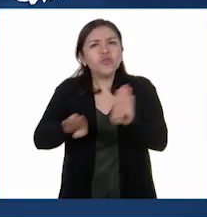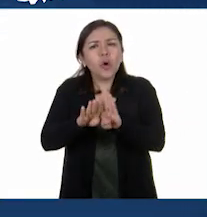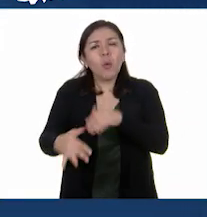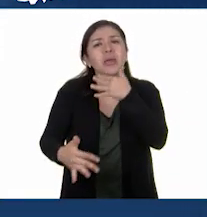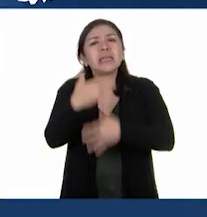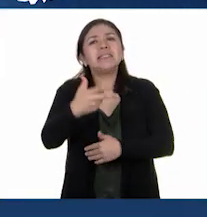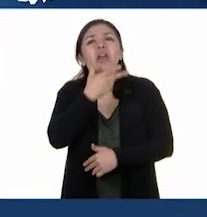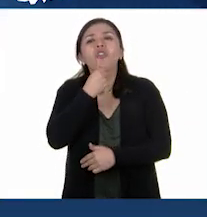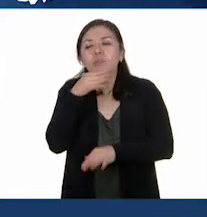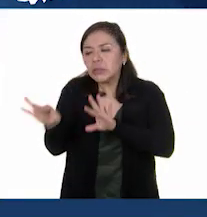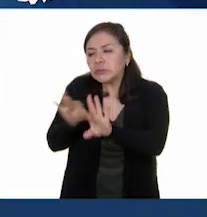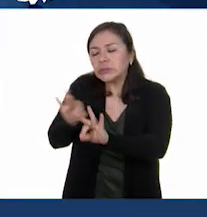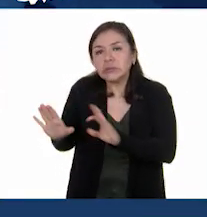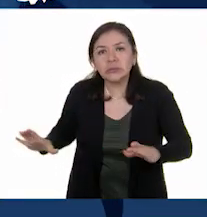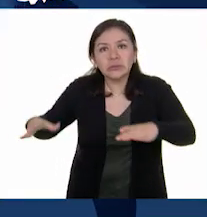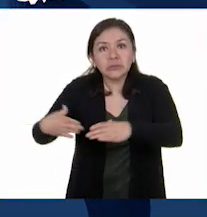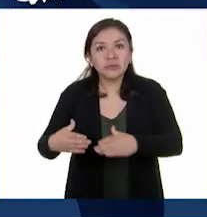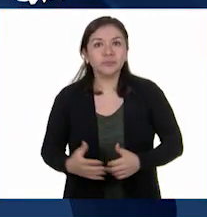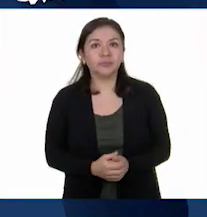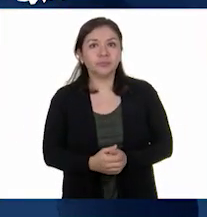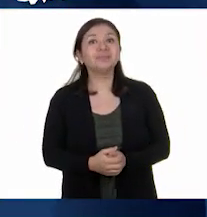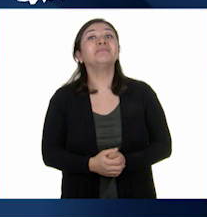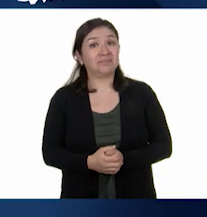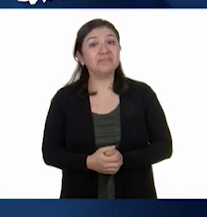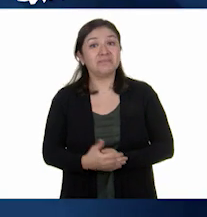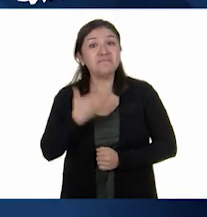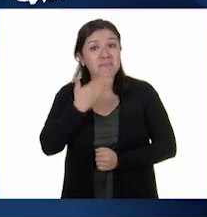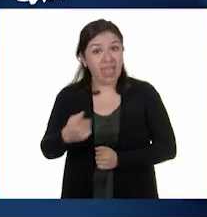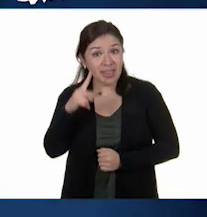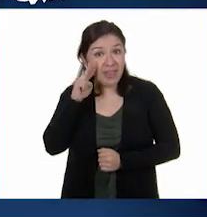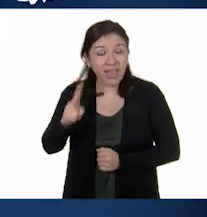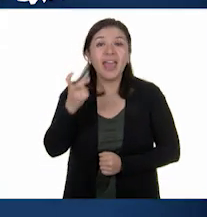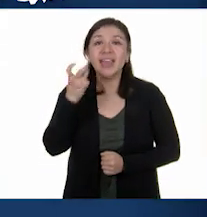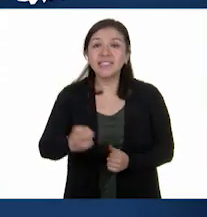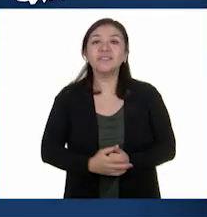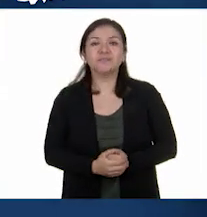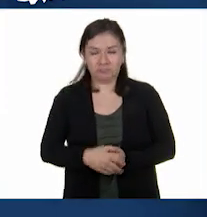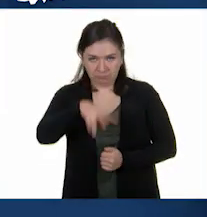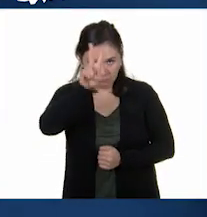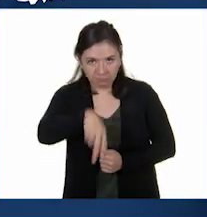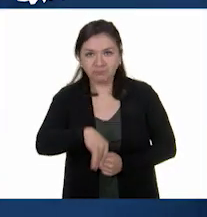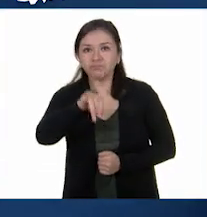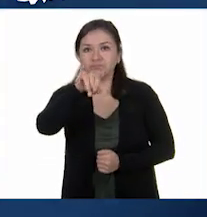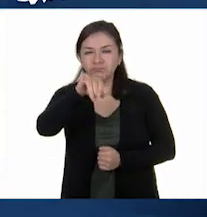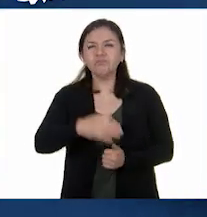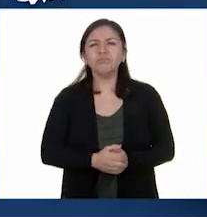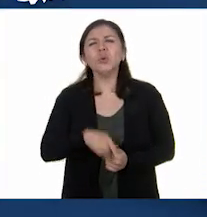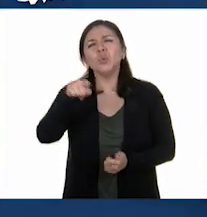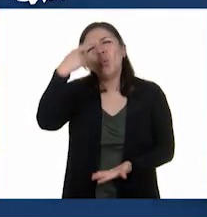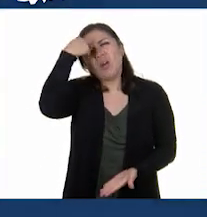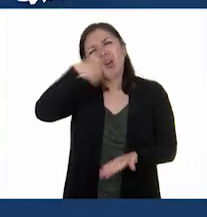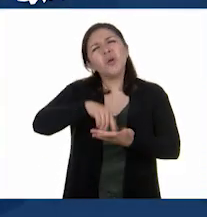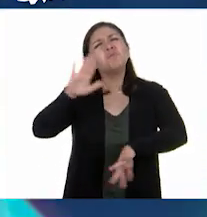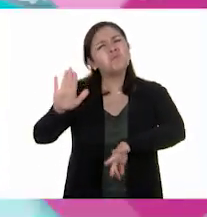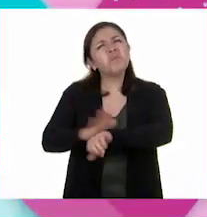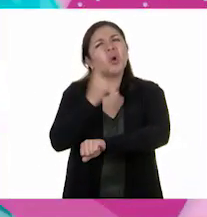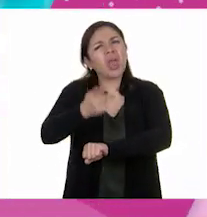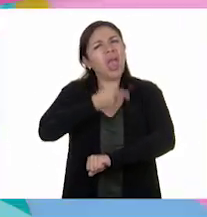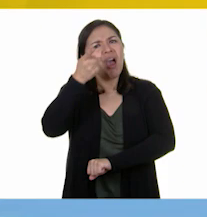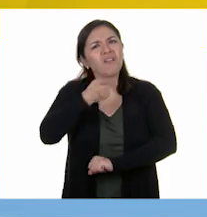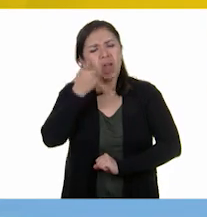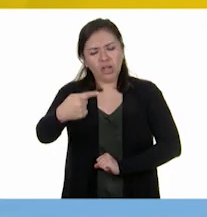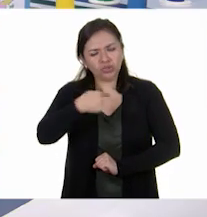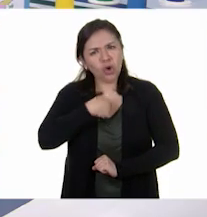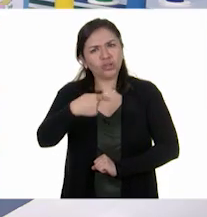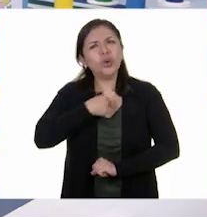15 hombres que había escogido. Muy buena observación, María. Es cierto. ¿Y a qué crees que se deba?